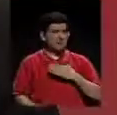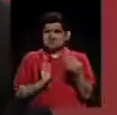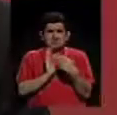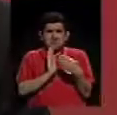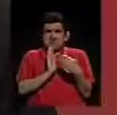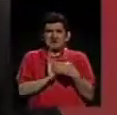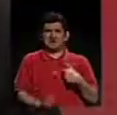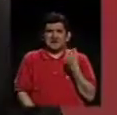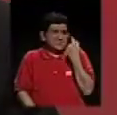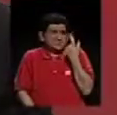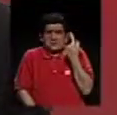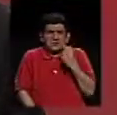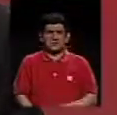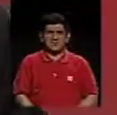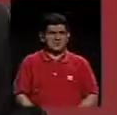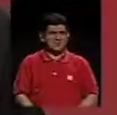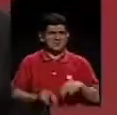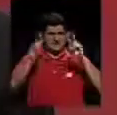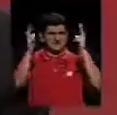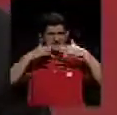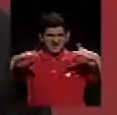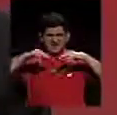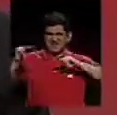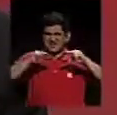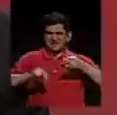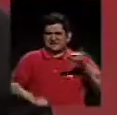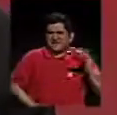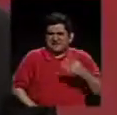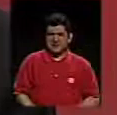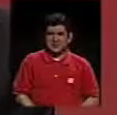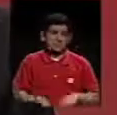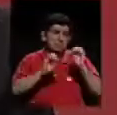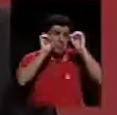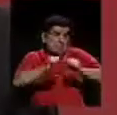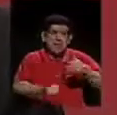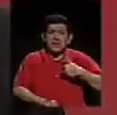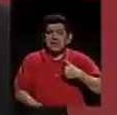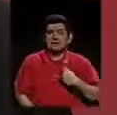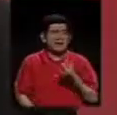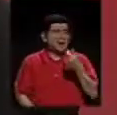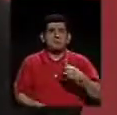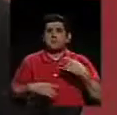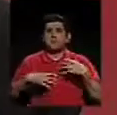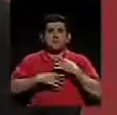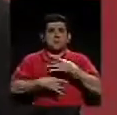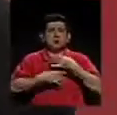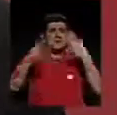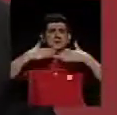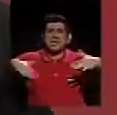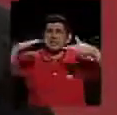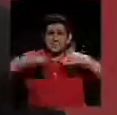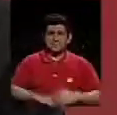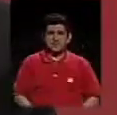no entiendo. ¿Qué será clima de negocios? Clima de negocios puede ser que tenga poco interés en el medio ambiente,